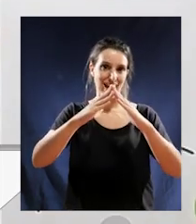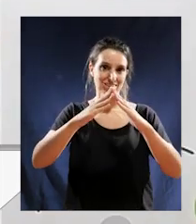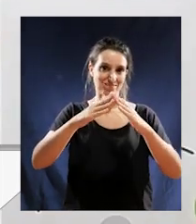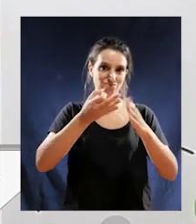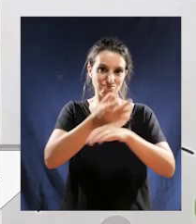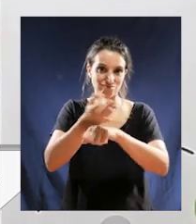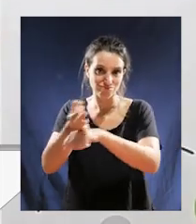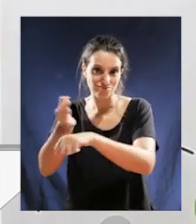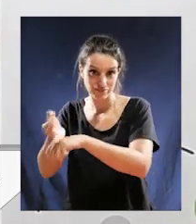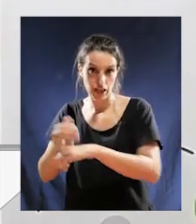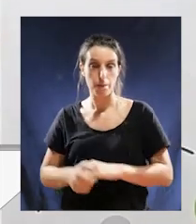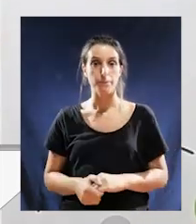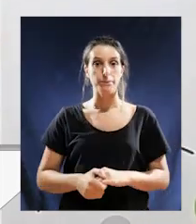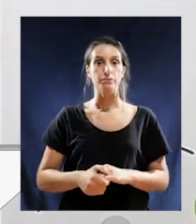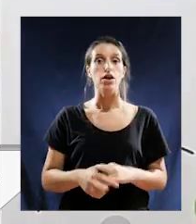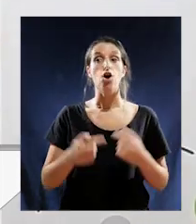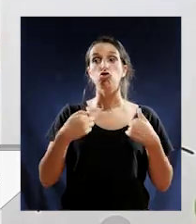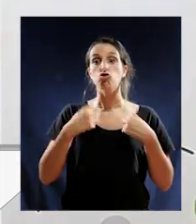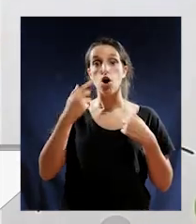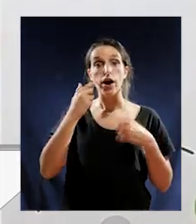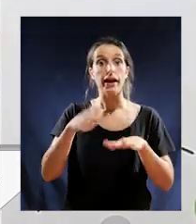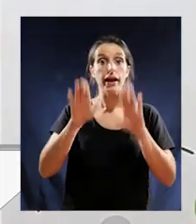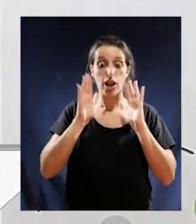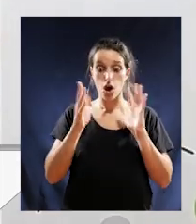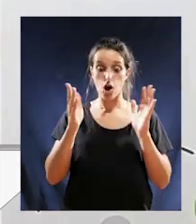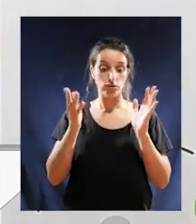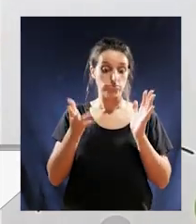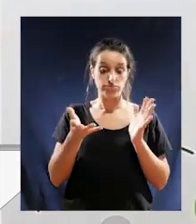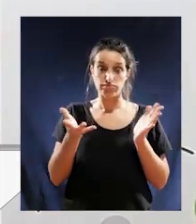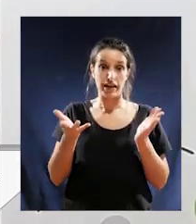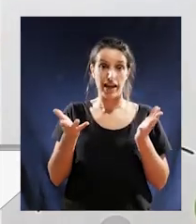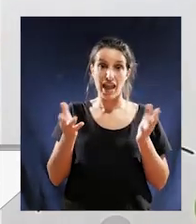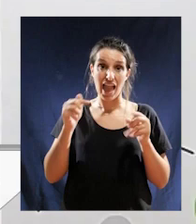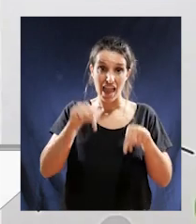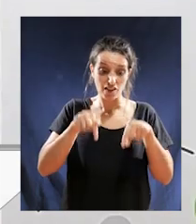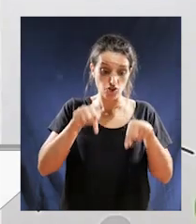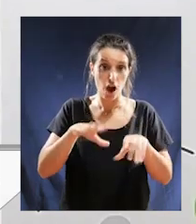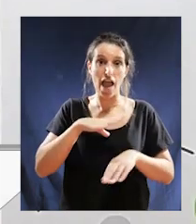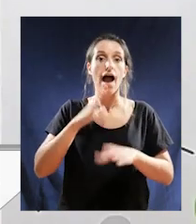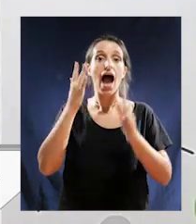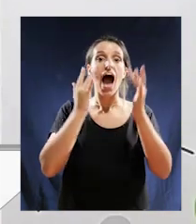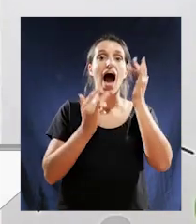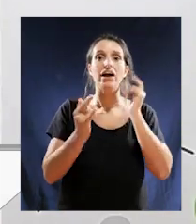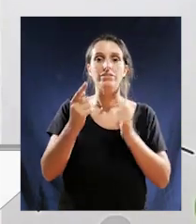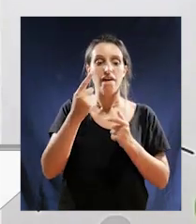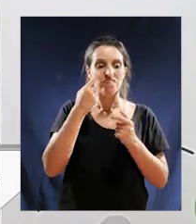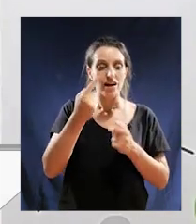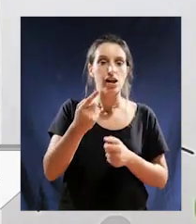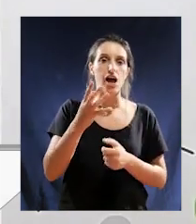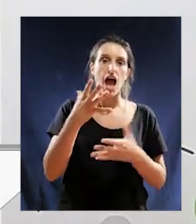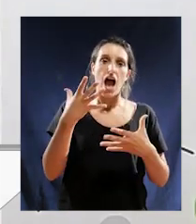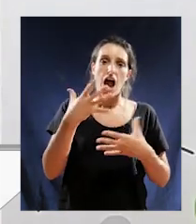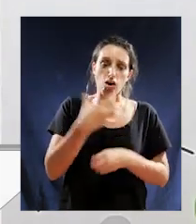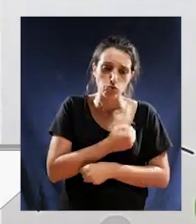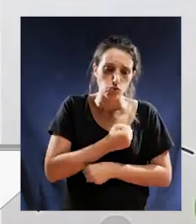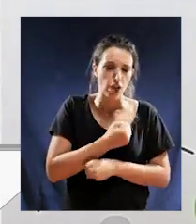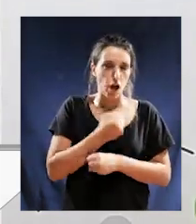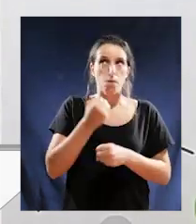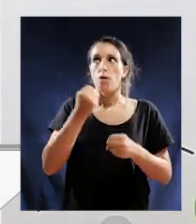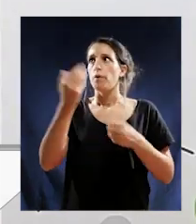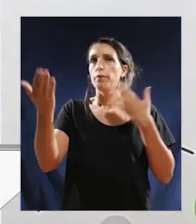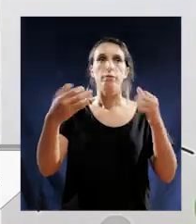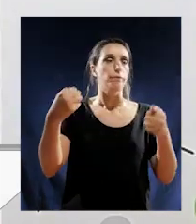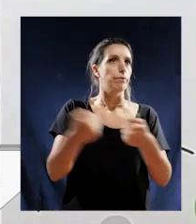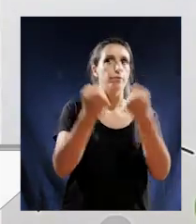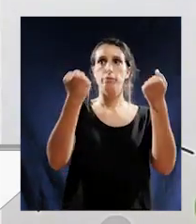por las pantallas y quiero decir yo creo que en todo esto está el arte de registrar la angustia de registrar el desconcierto